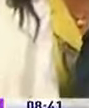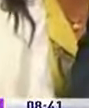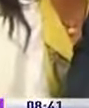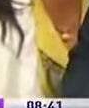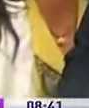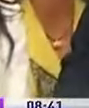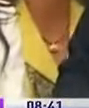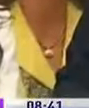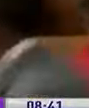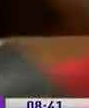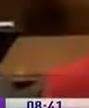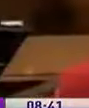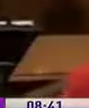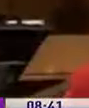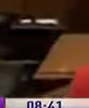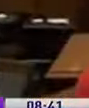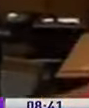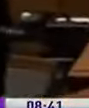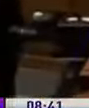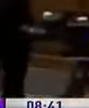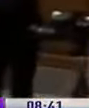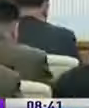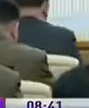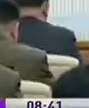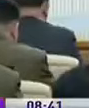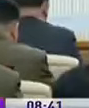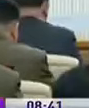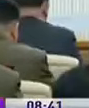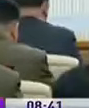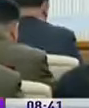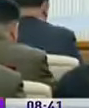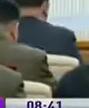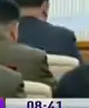encuentra en Corea del Norte para cuadrar la reunión con Kim Jong-un.